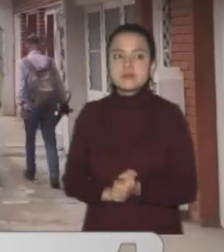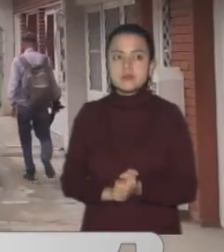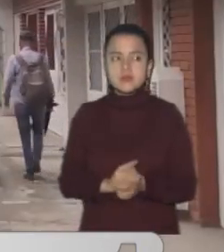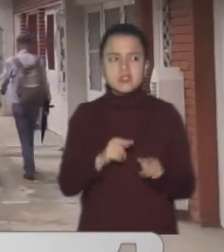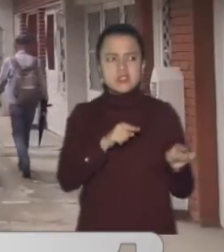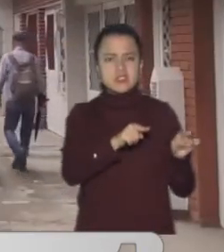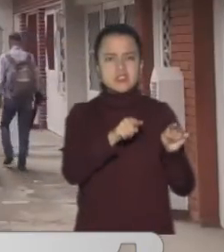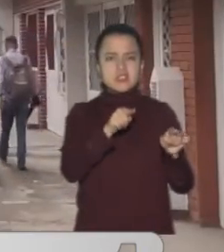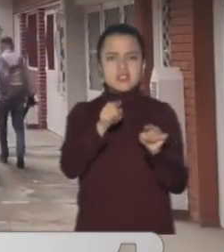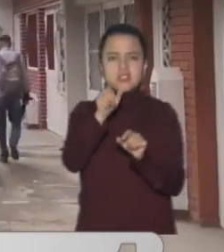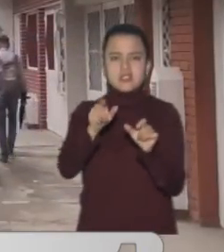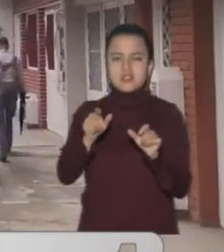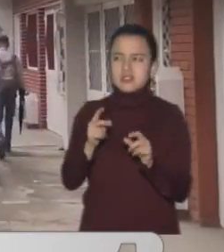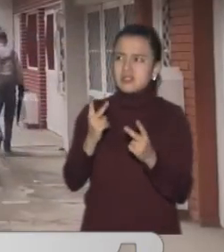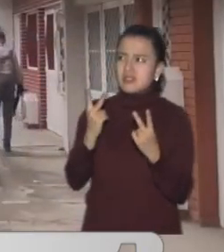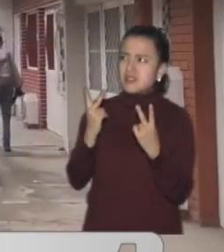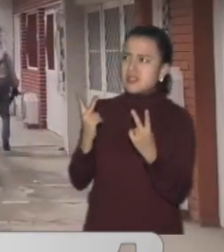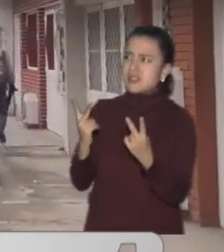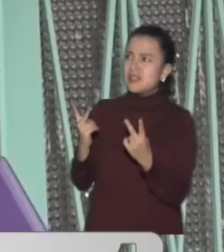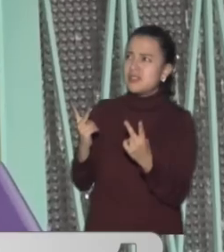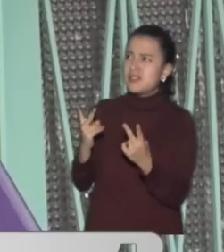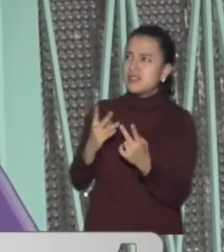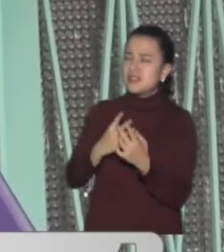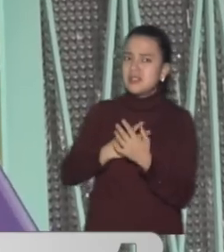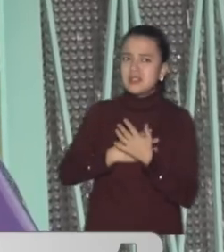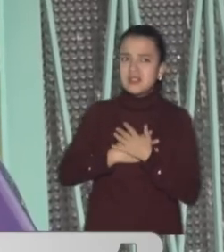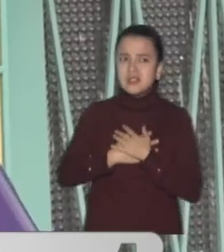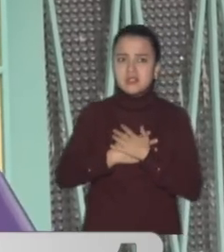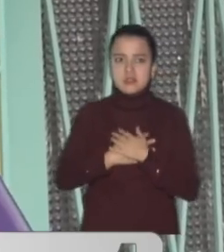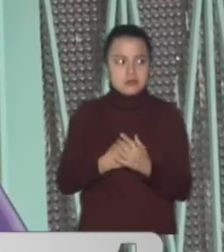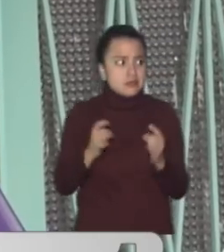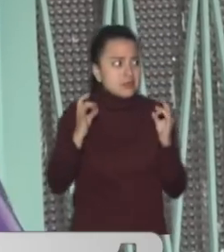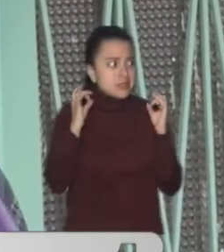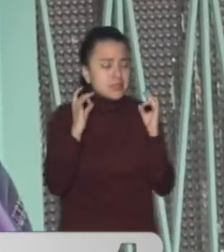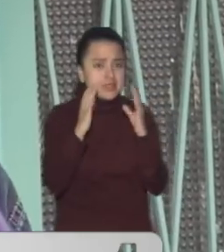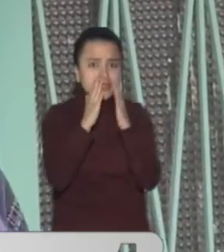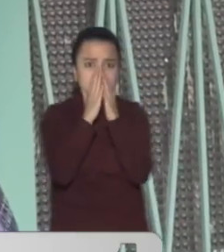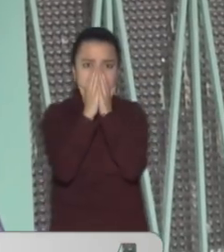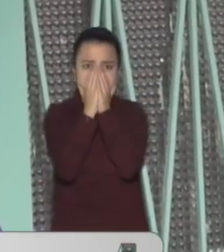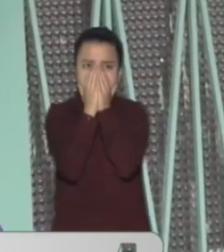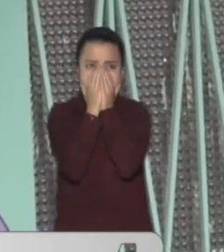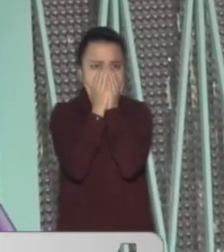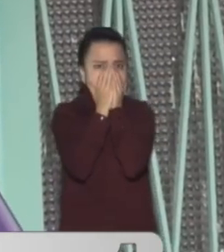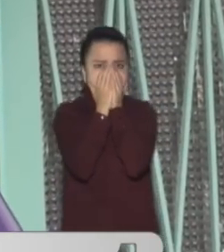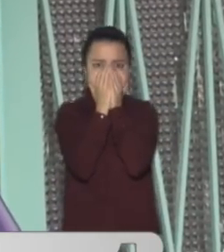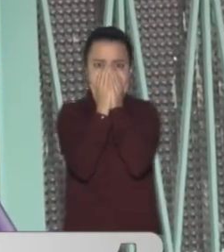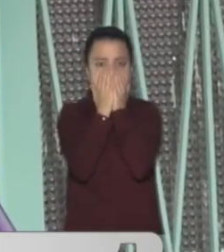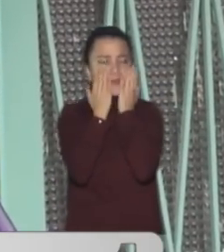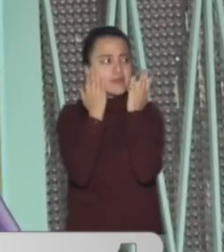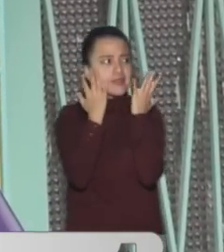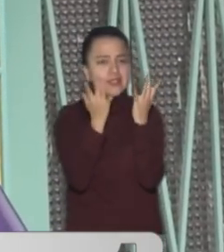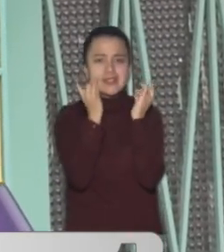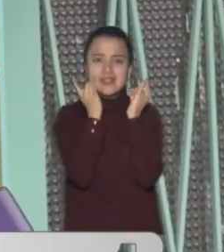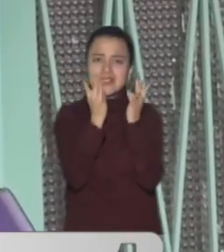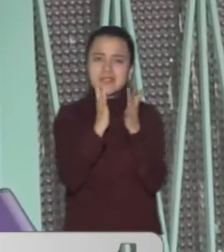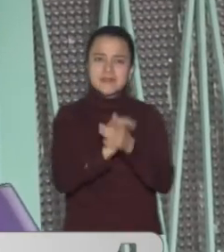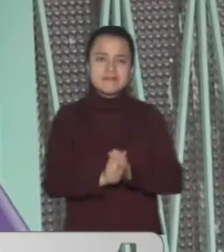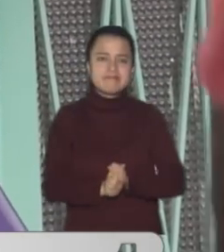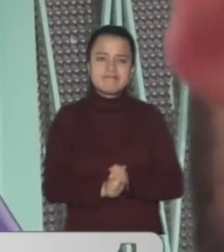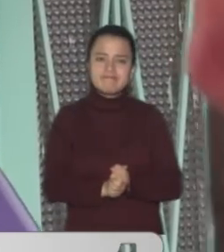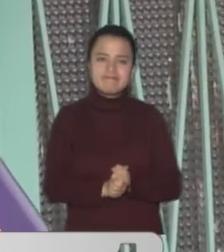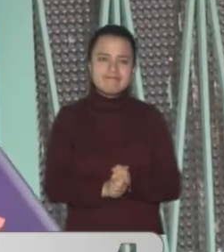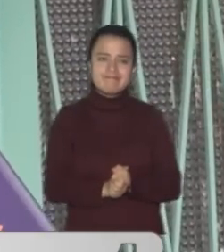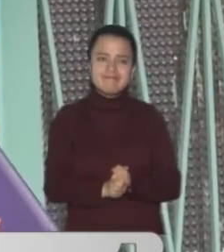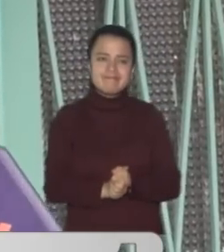están consternados por las violentas muertes. Terrible, bueno, le parece a uno, esto es lamentable que este tipo de gato coja